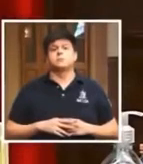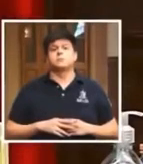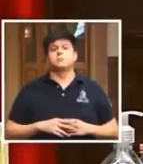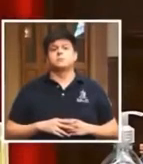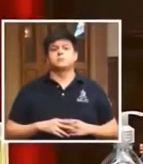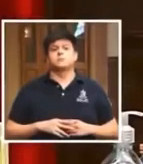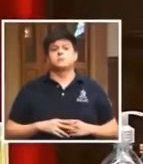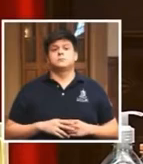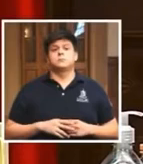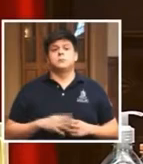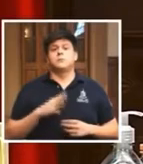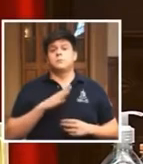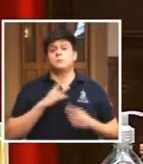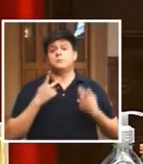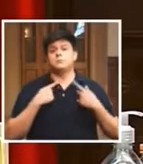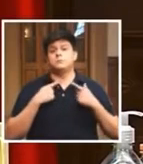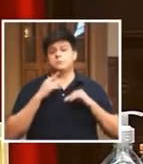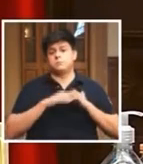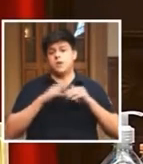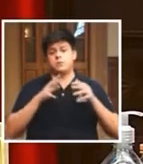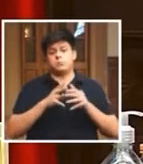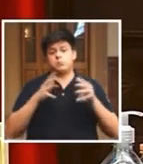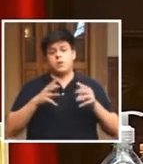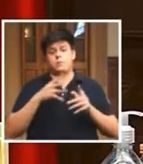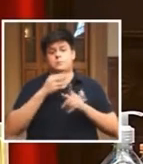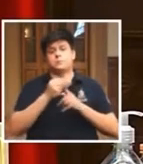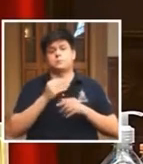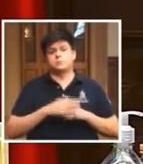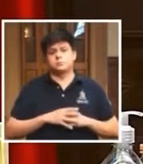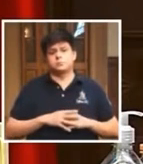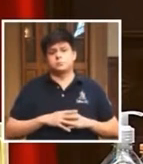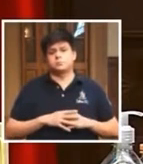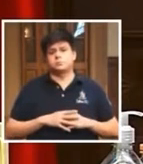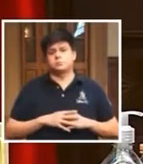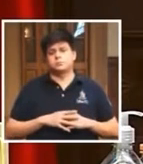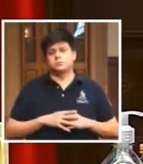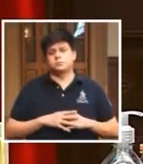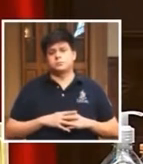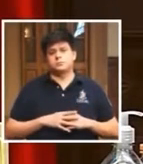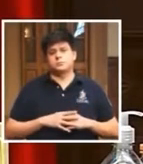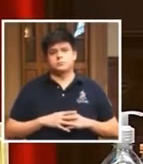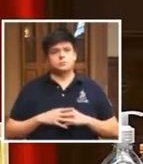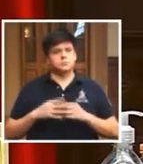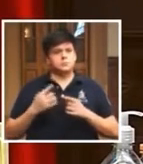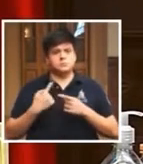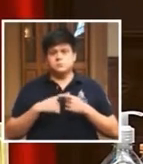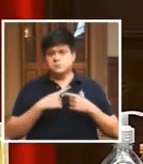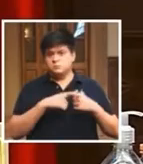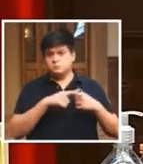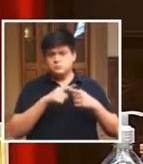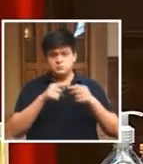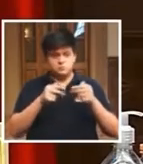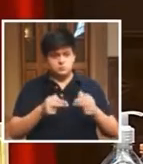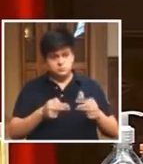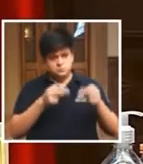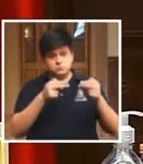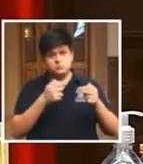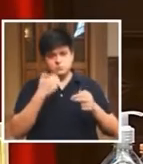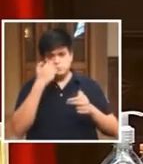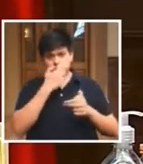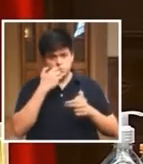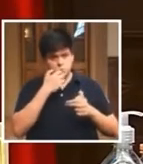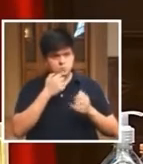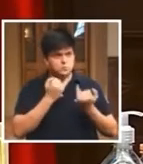Tenemos más contagios en otros establecimientos de